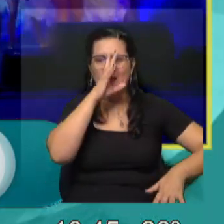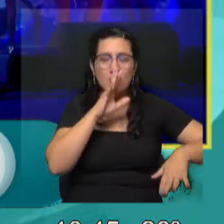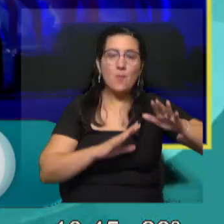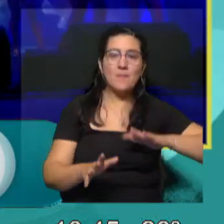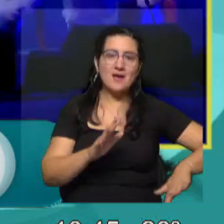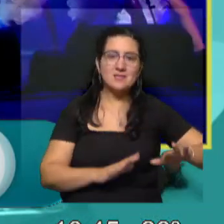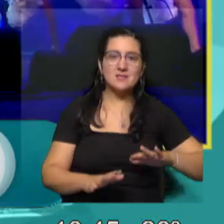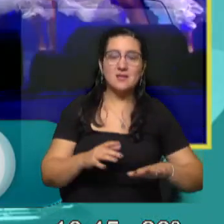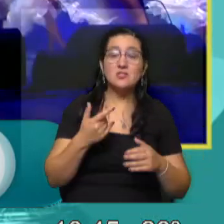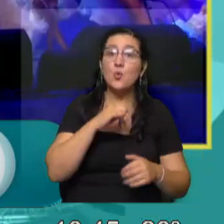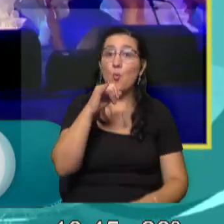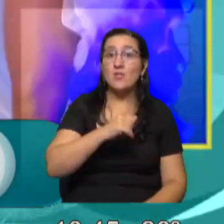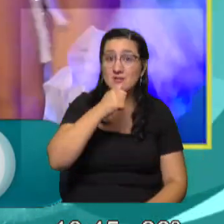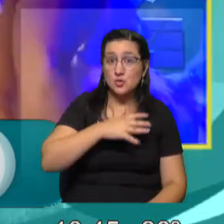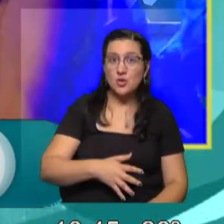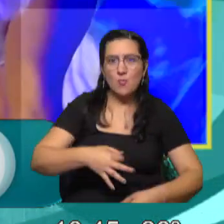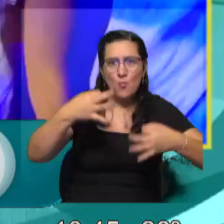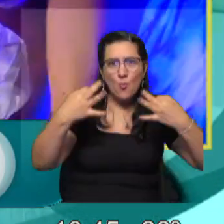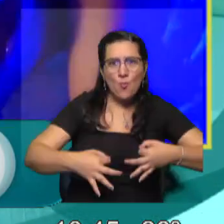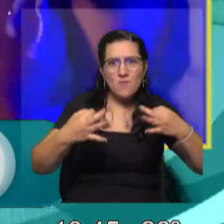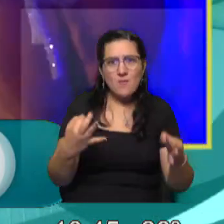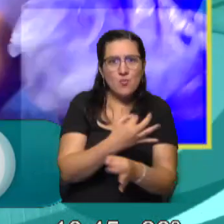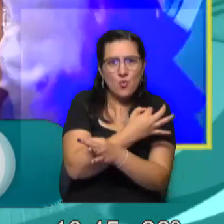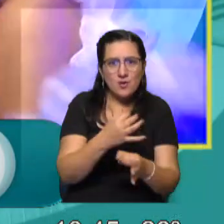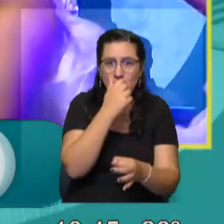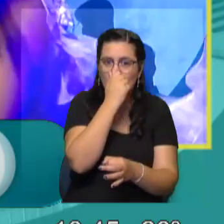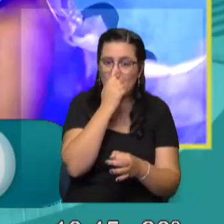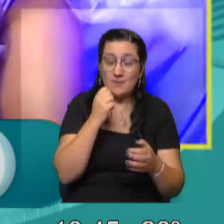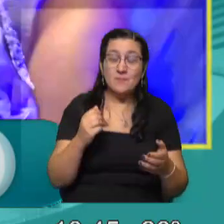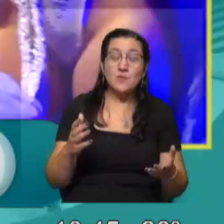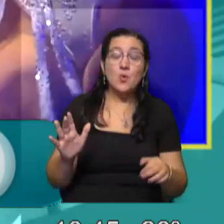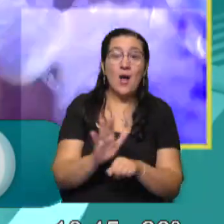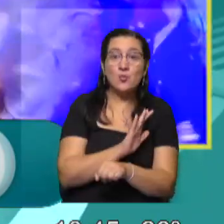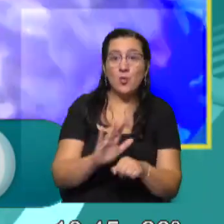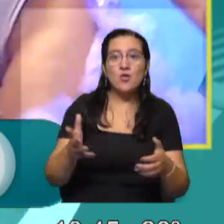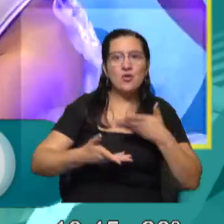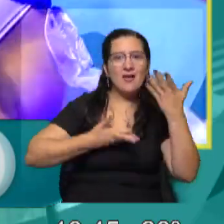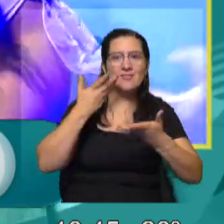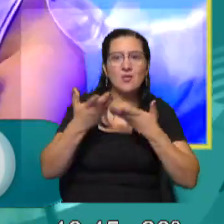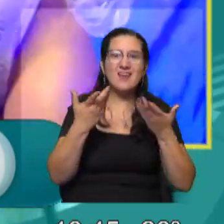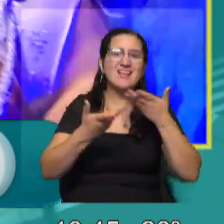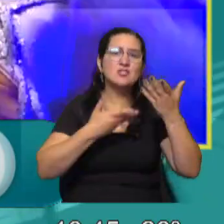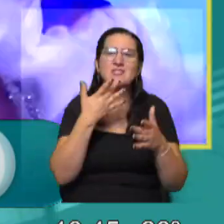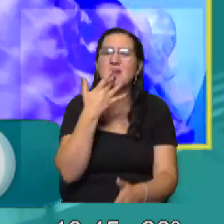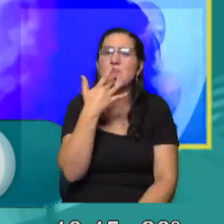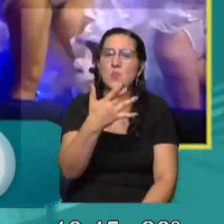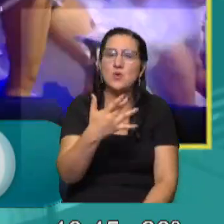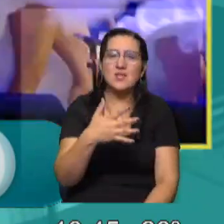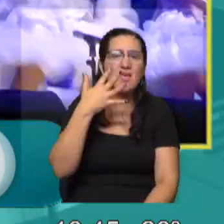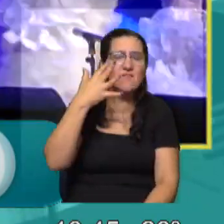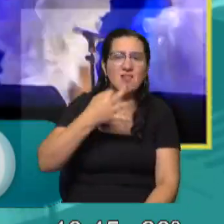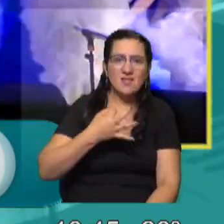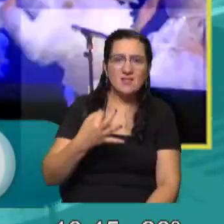La Comparsa cuenta una historia muy bien, muy equilibrada entre lo actuado, lo cantado. Tiene unas canciones que son hermosas